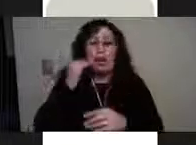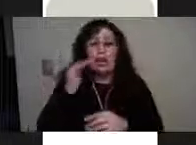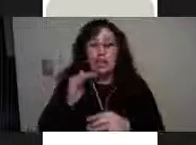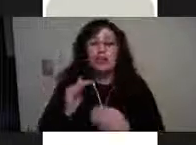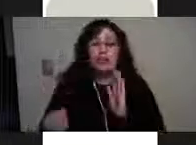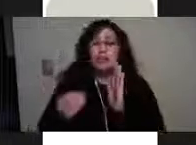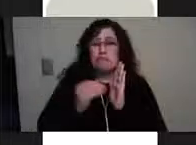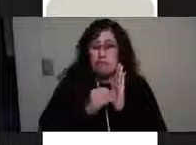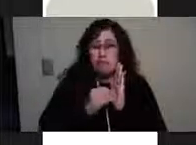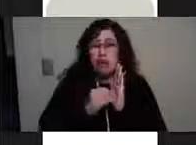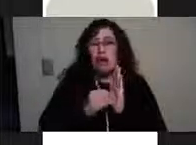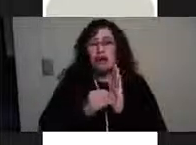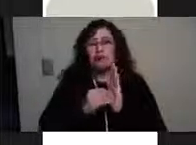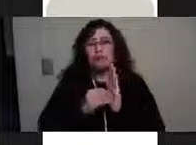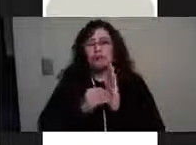¿cierto?